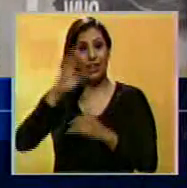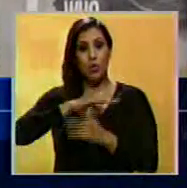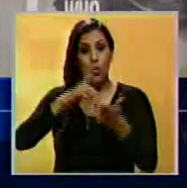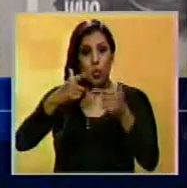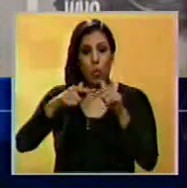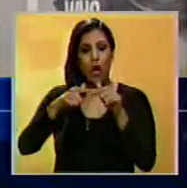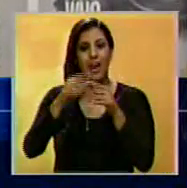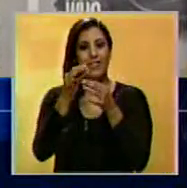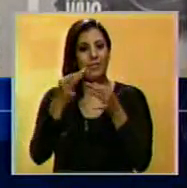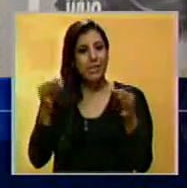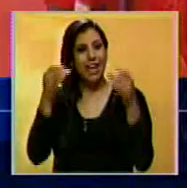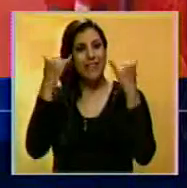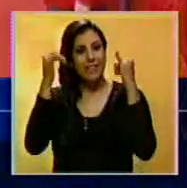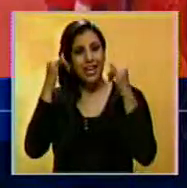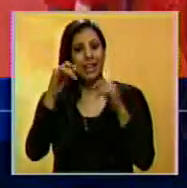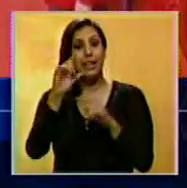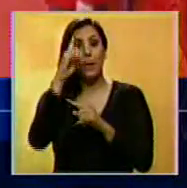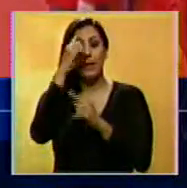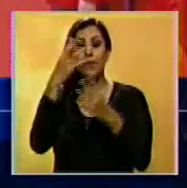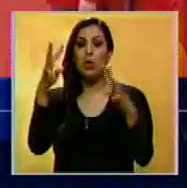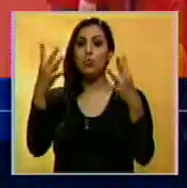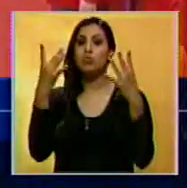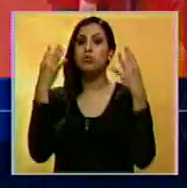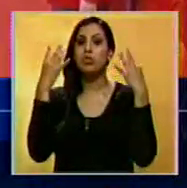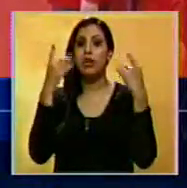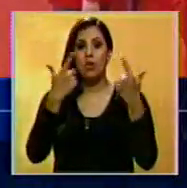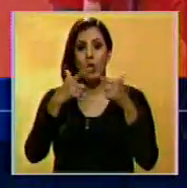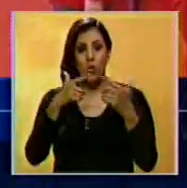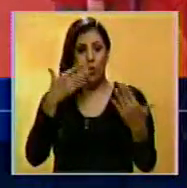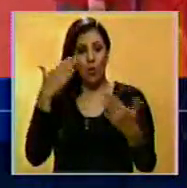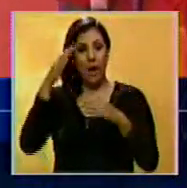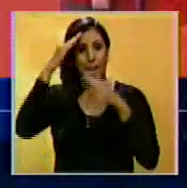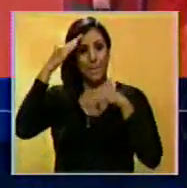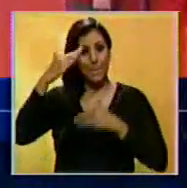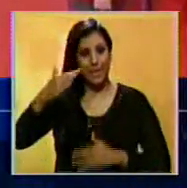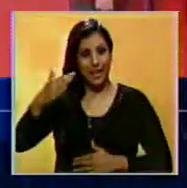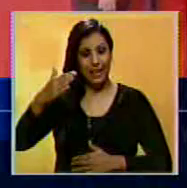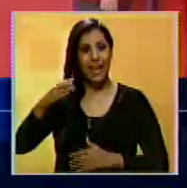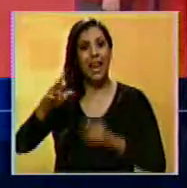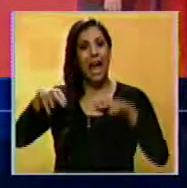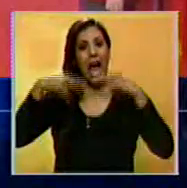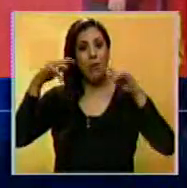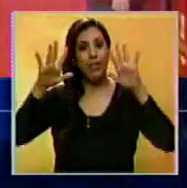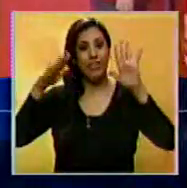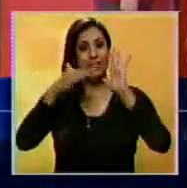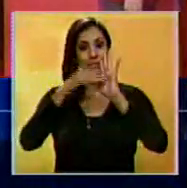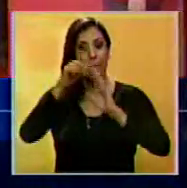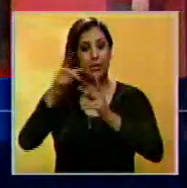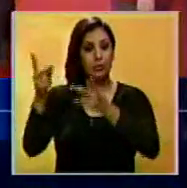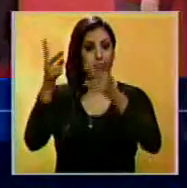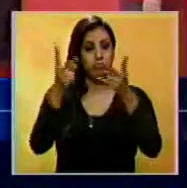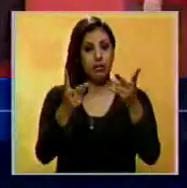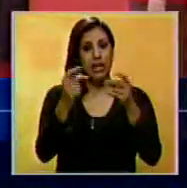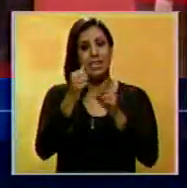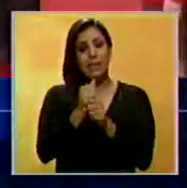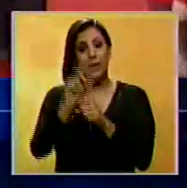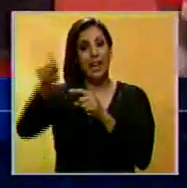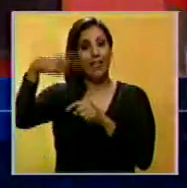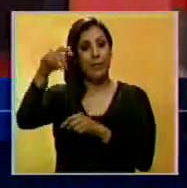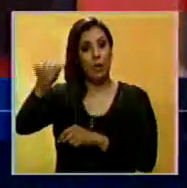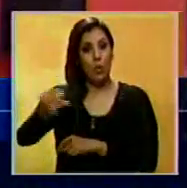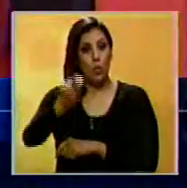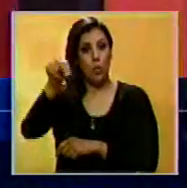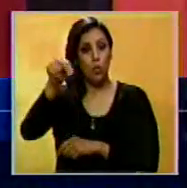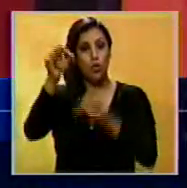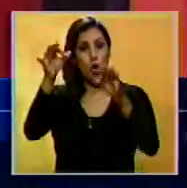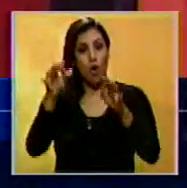bajo perfil y los principales eventos públicos, incluyendo un desfile militar y un almuerzo para 10.000 personas, tendrán que esperar a junio cuando se